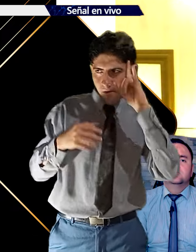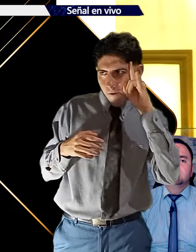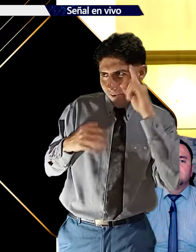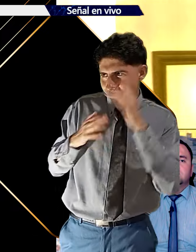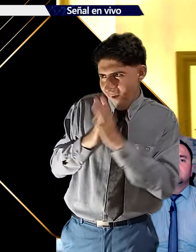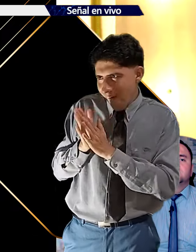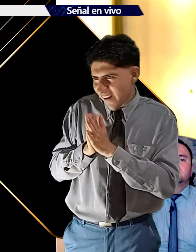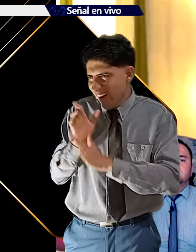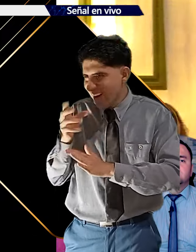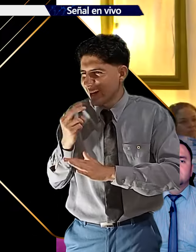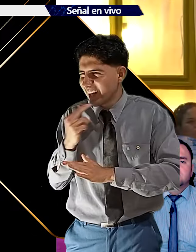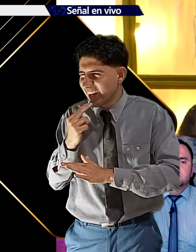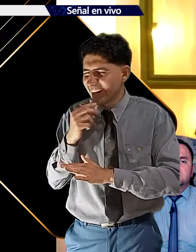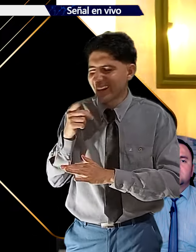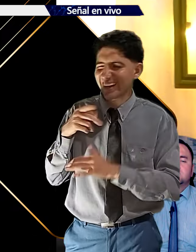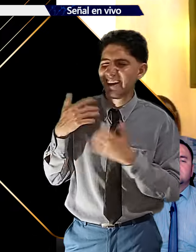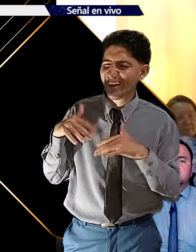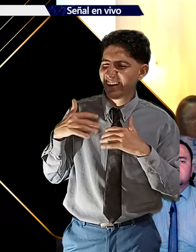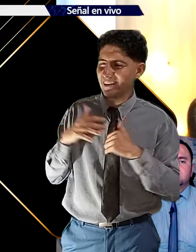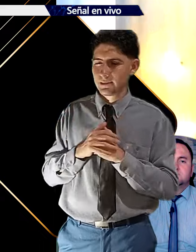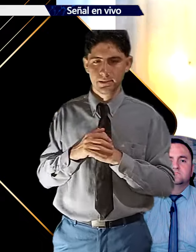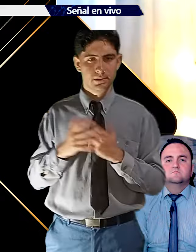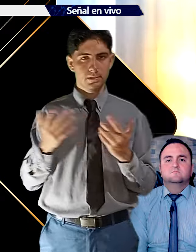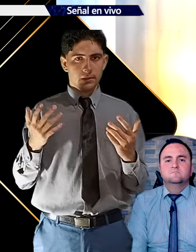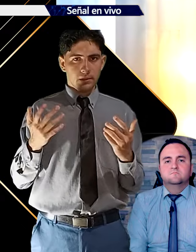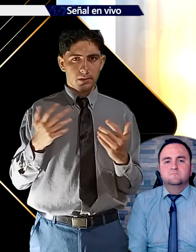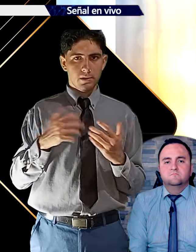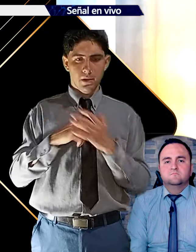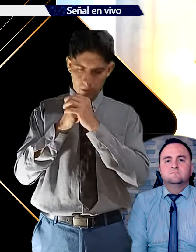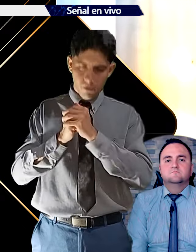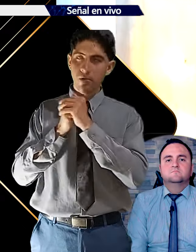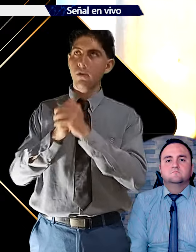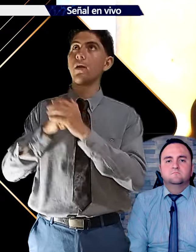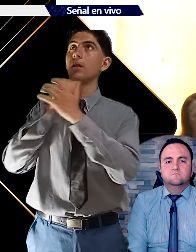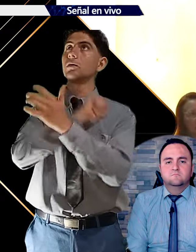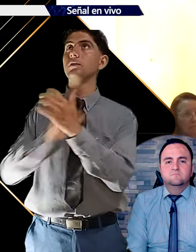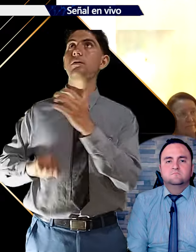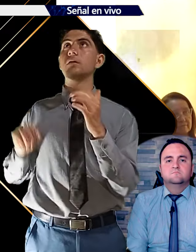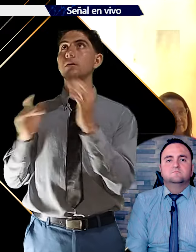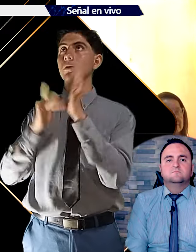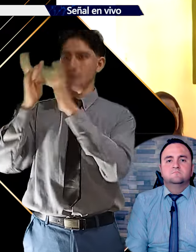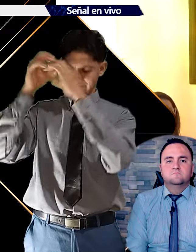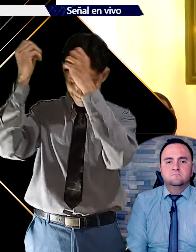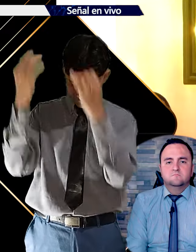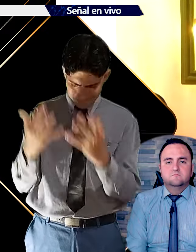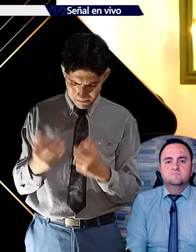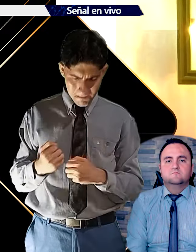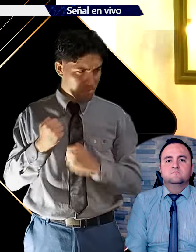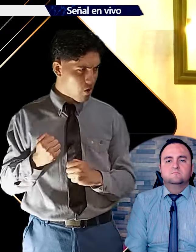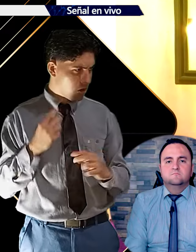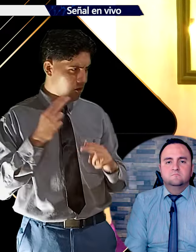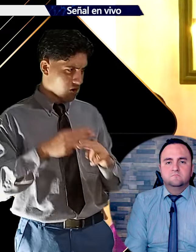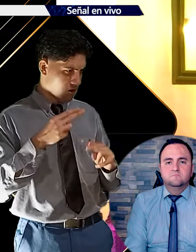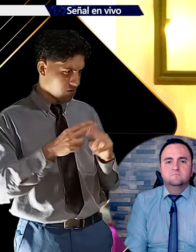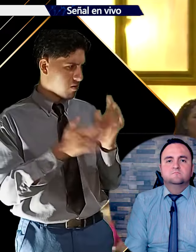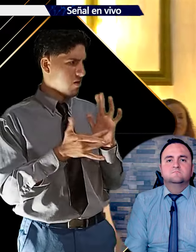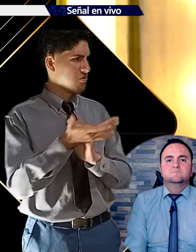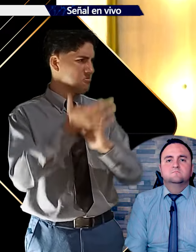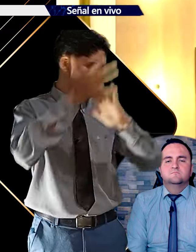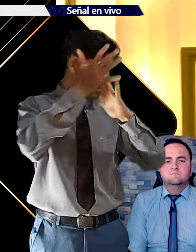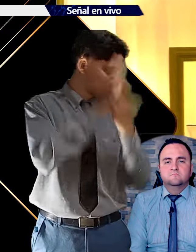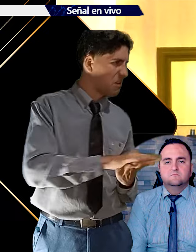no vas a tener autoridad, y el diablo se va a burlar de ti. Pero cuando tú dices: Señor, dame poder, dame unción. Oiga, no pida unción solamente para cantar,